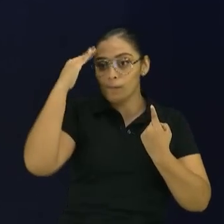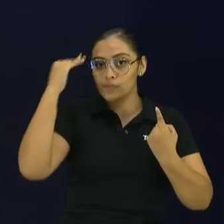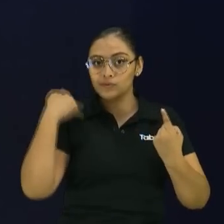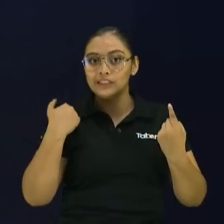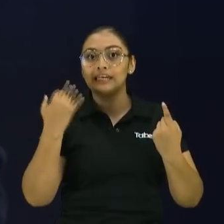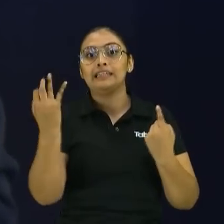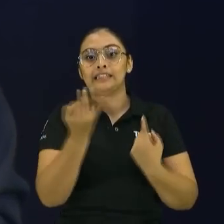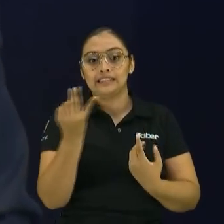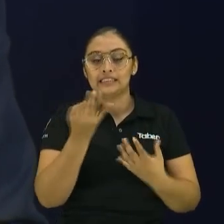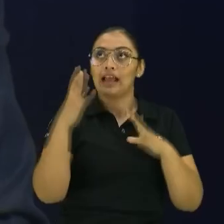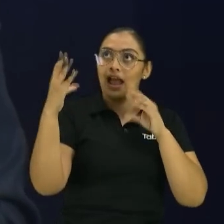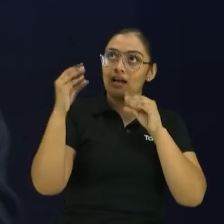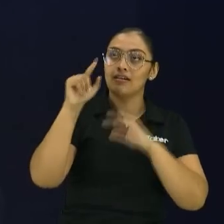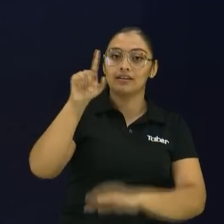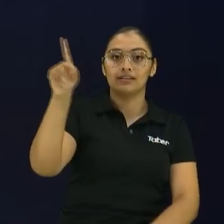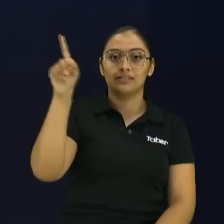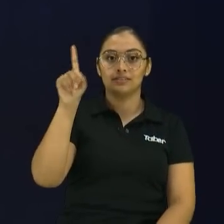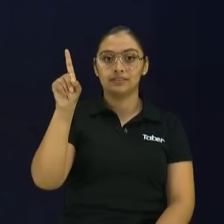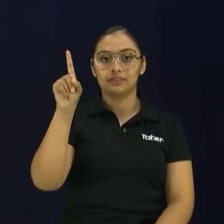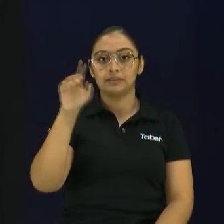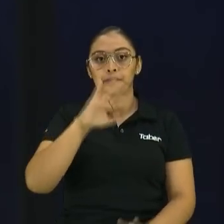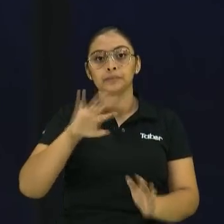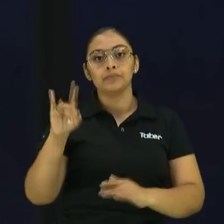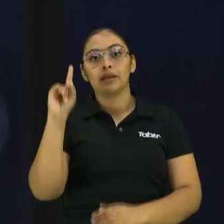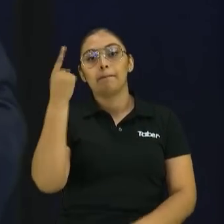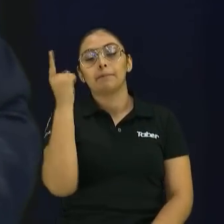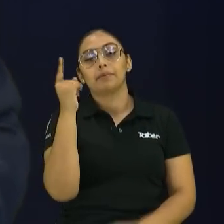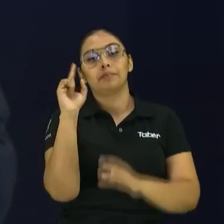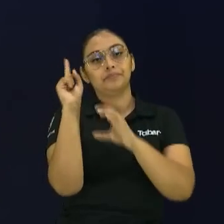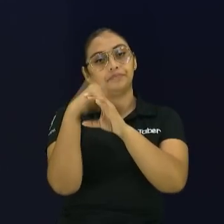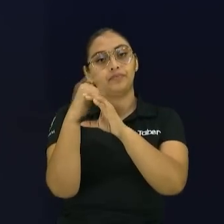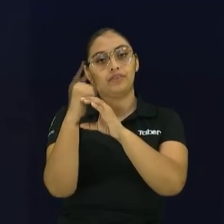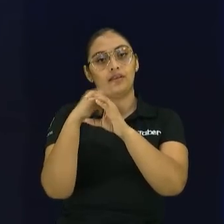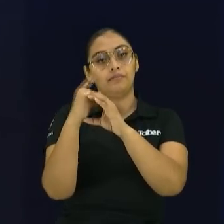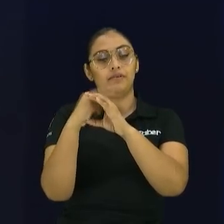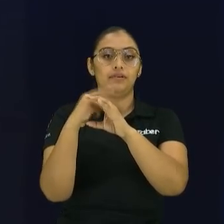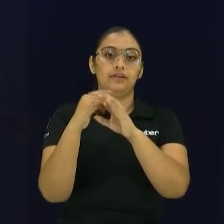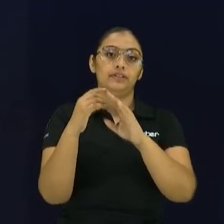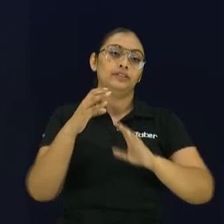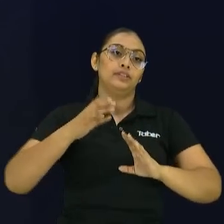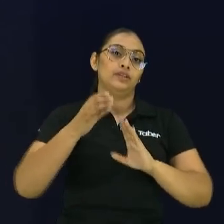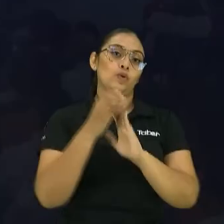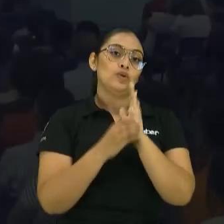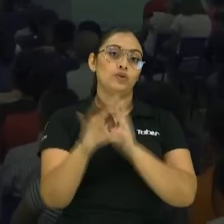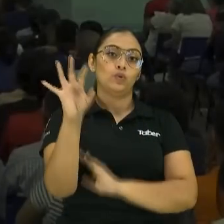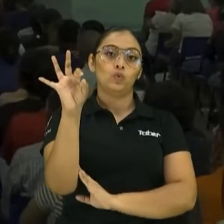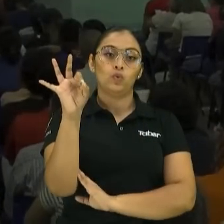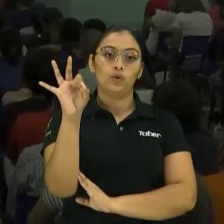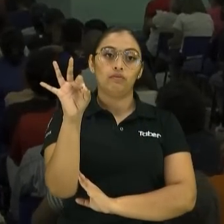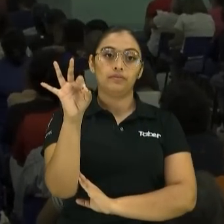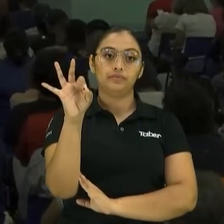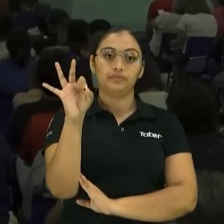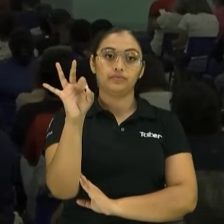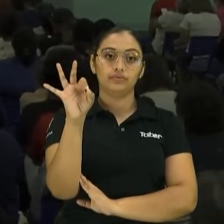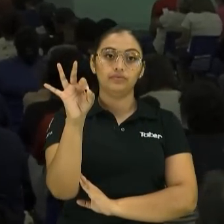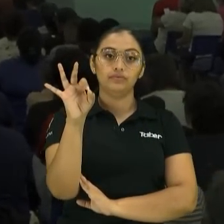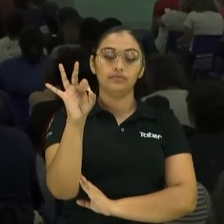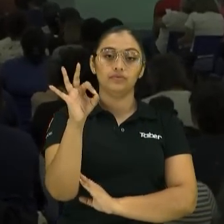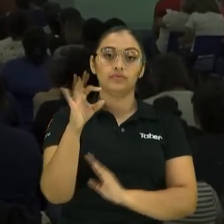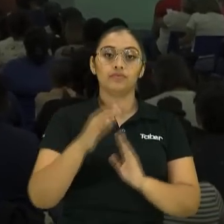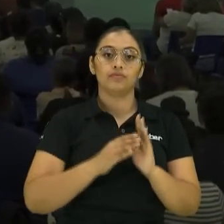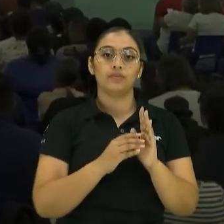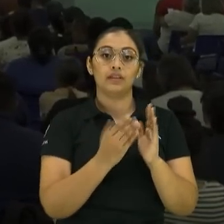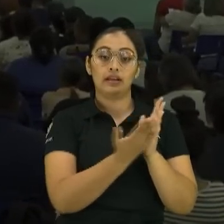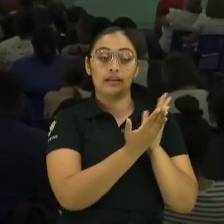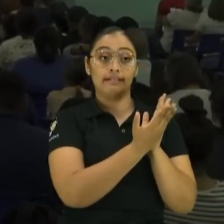Dios la Biblia si me acompaña en primera Corintios capítulo nueve versículos del 24 en adelante dice no sabéis